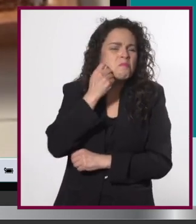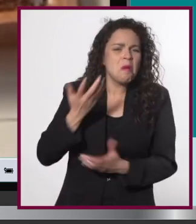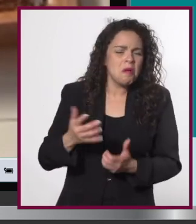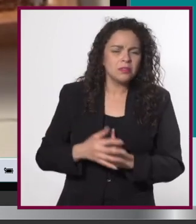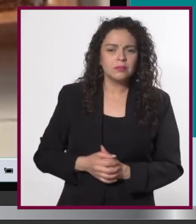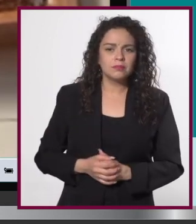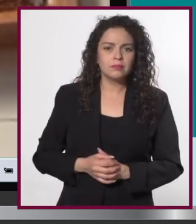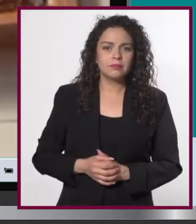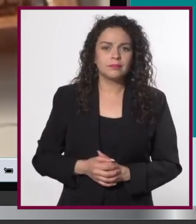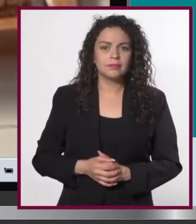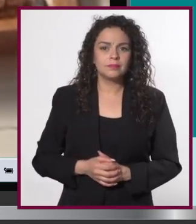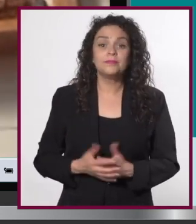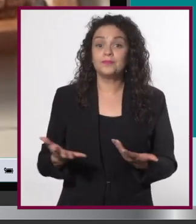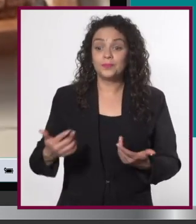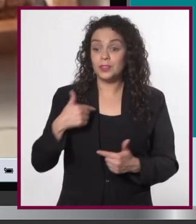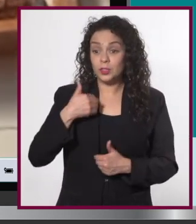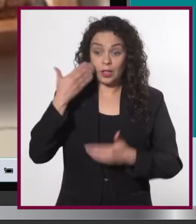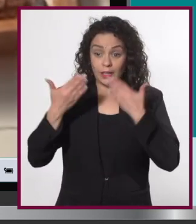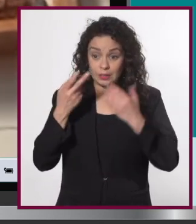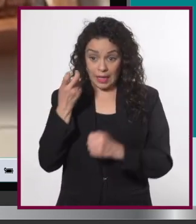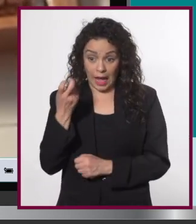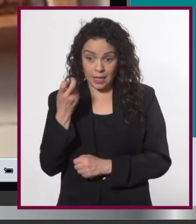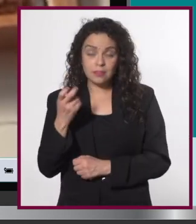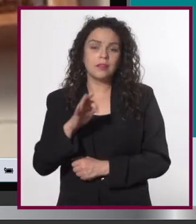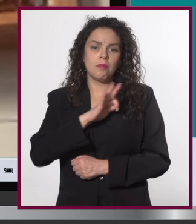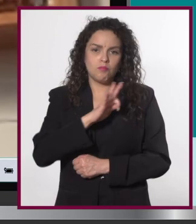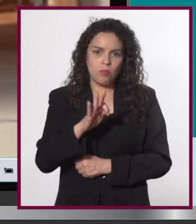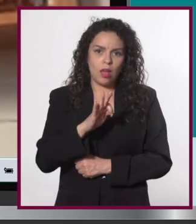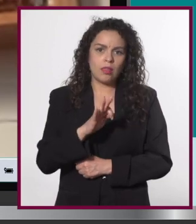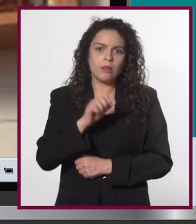sea, estudiando comunicación puedes